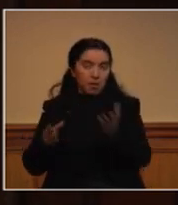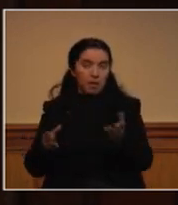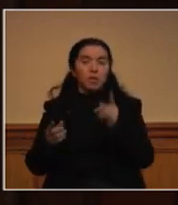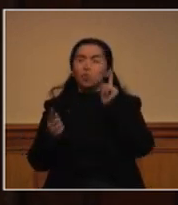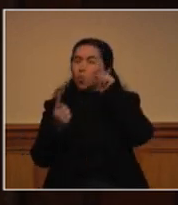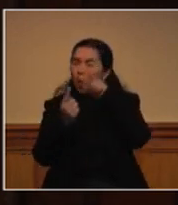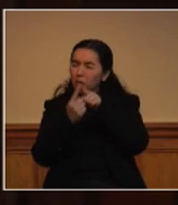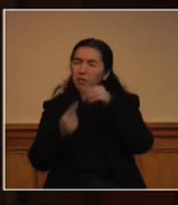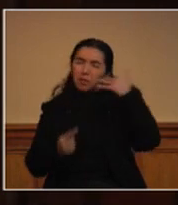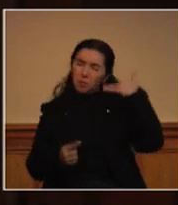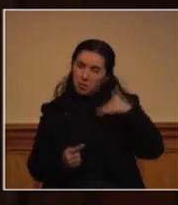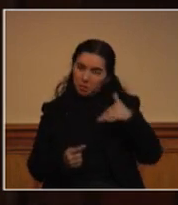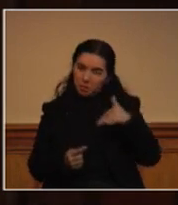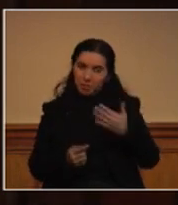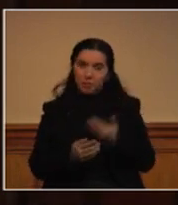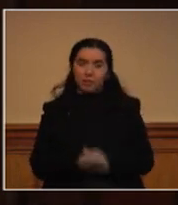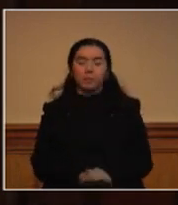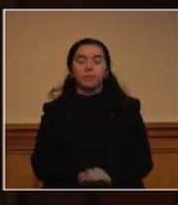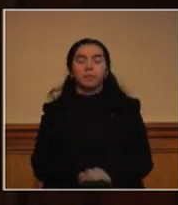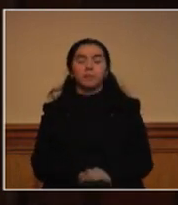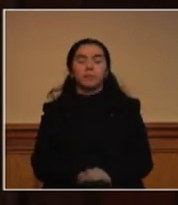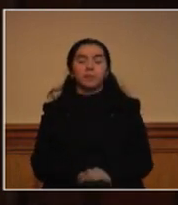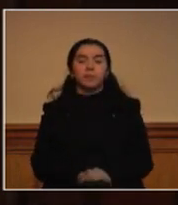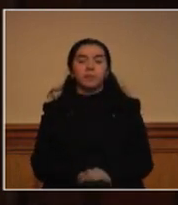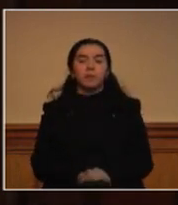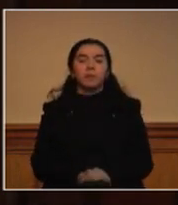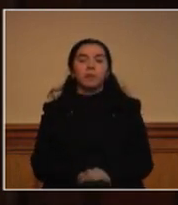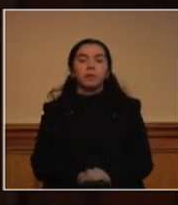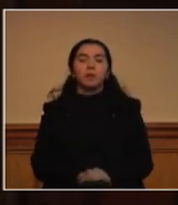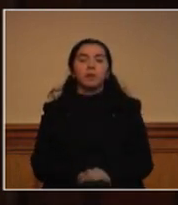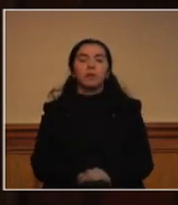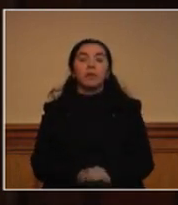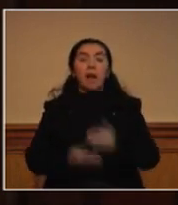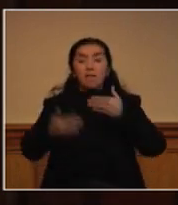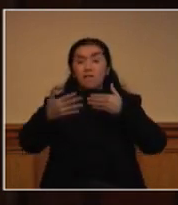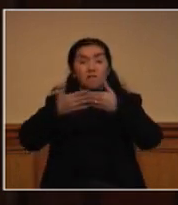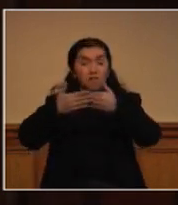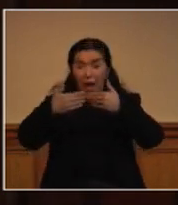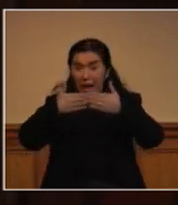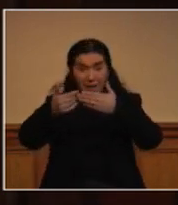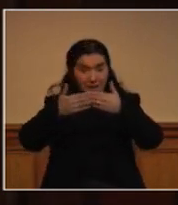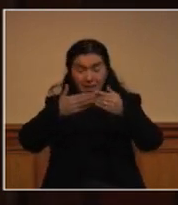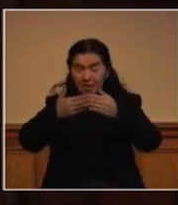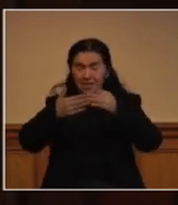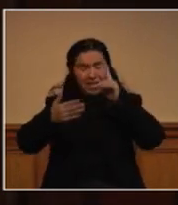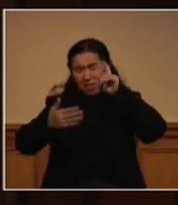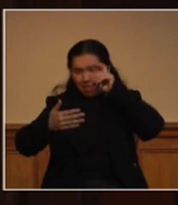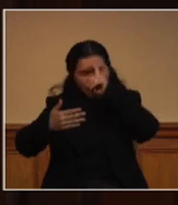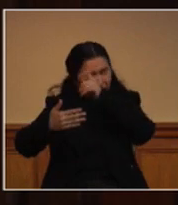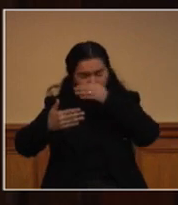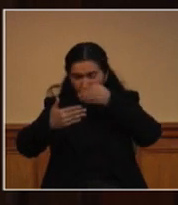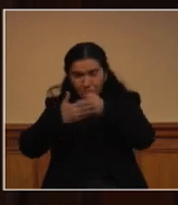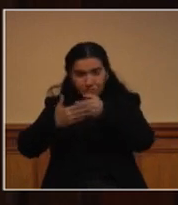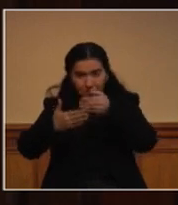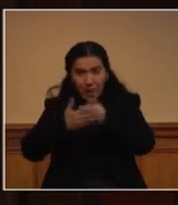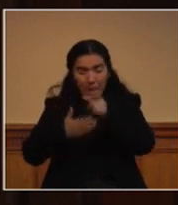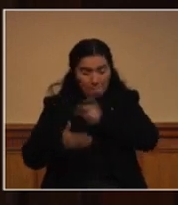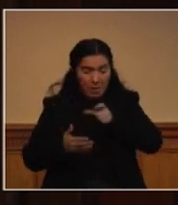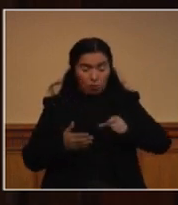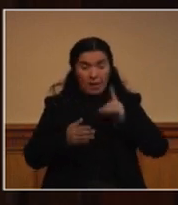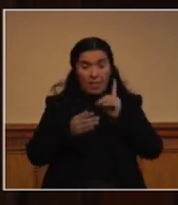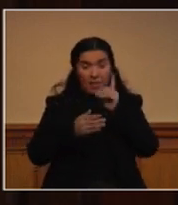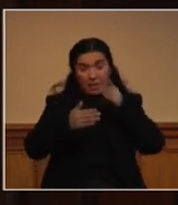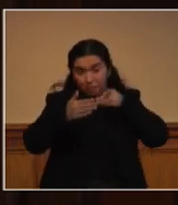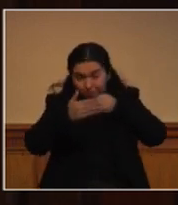objetivo prioritario el eliminar las barreras, las dificultades que impiden que las personas con